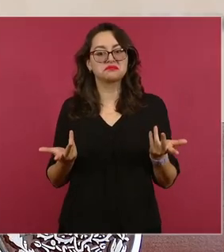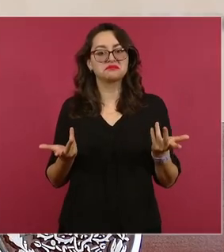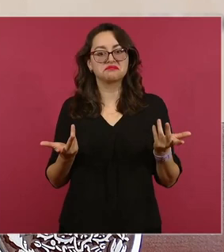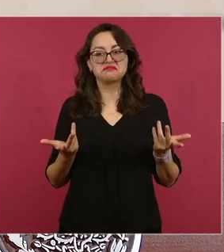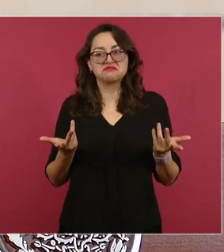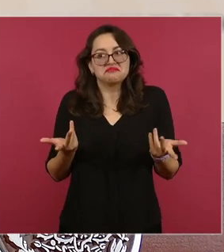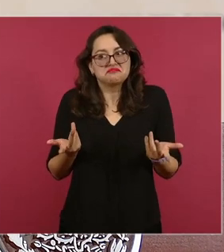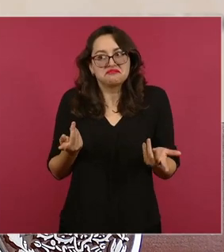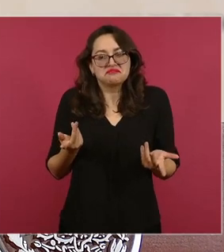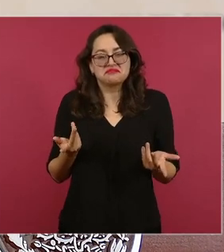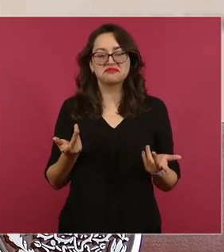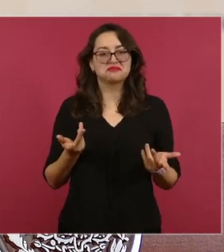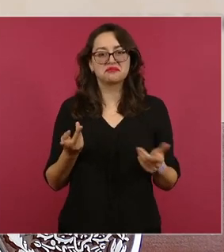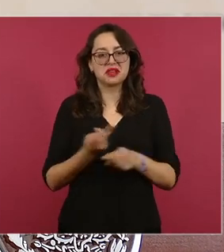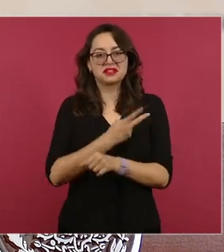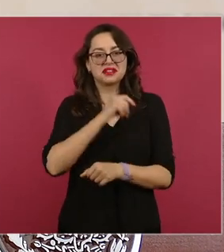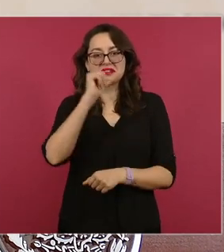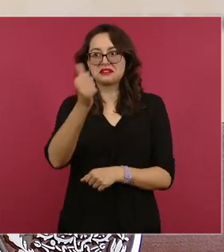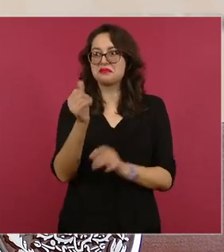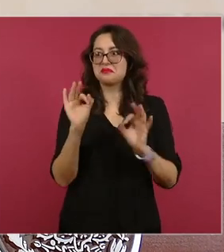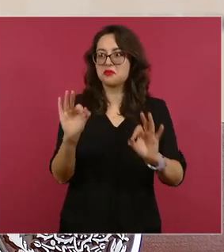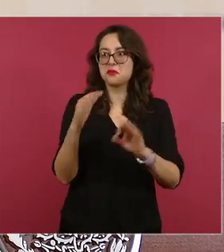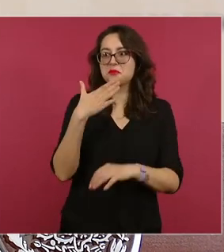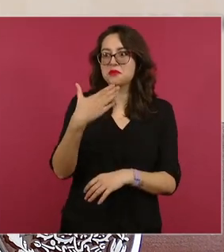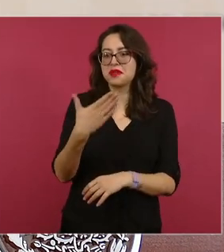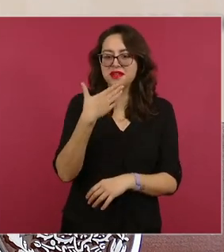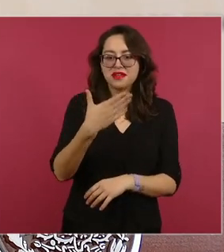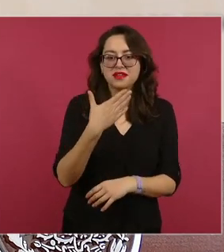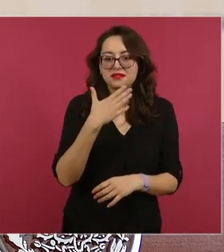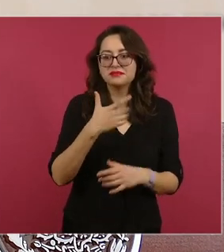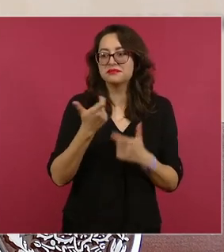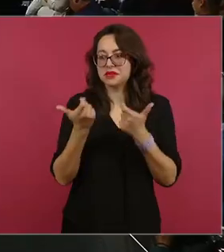bien la moneda y hay mucha confianza en